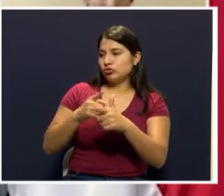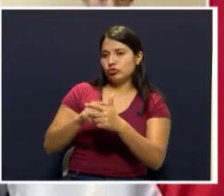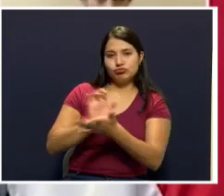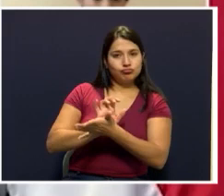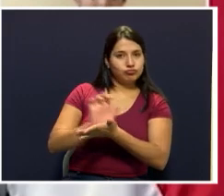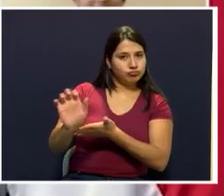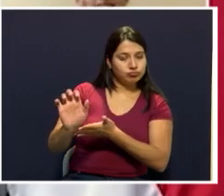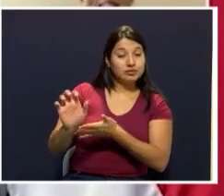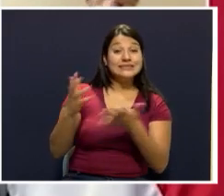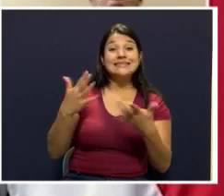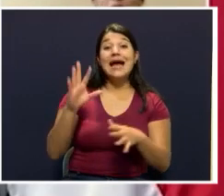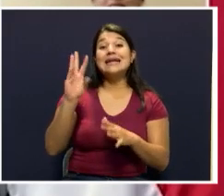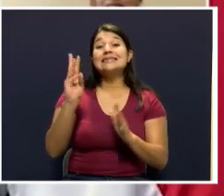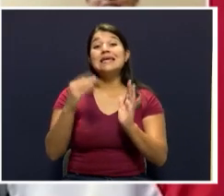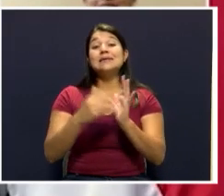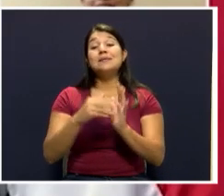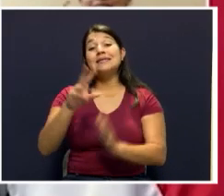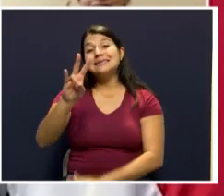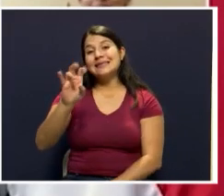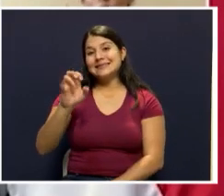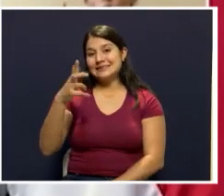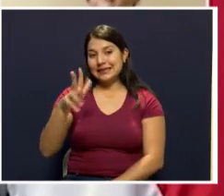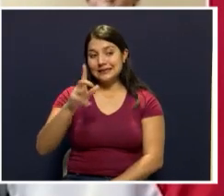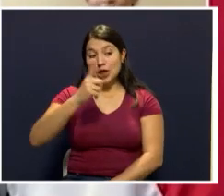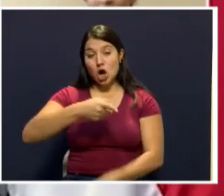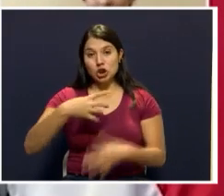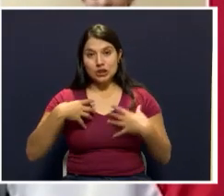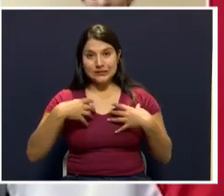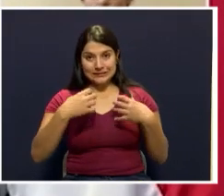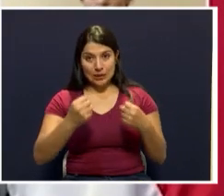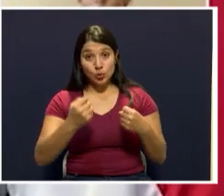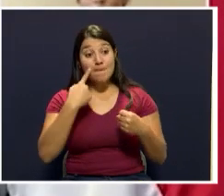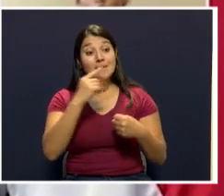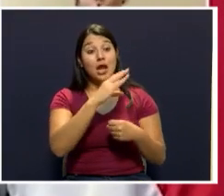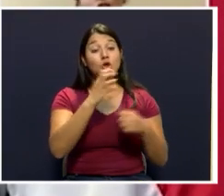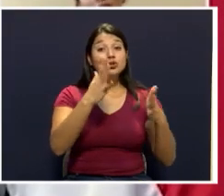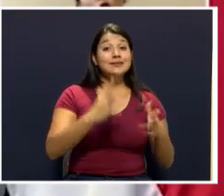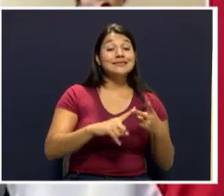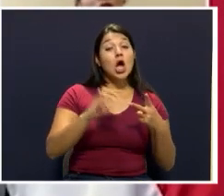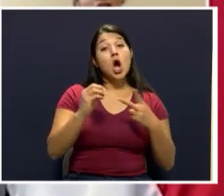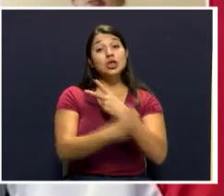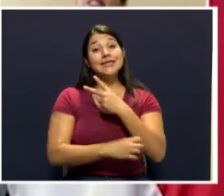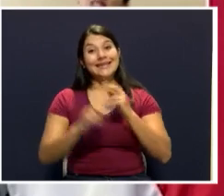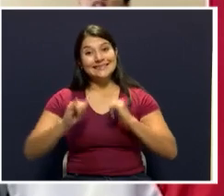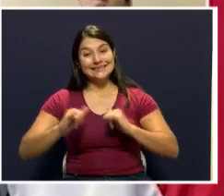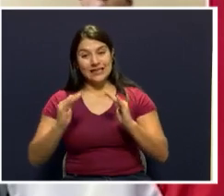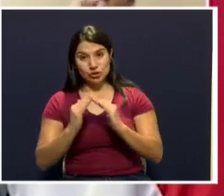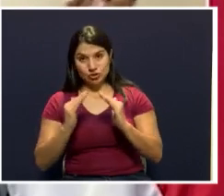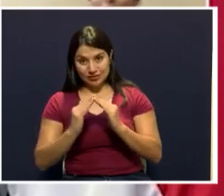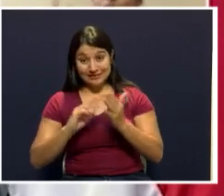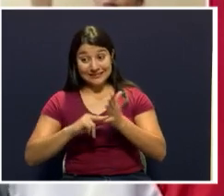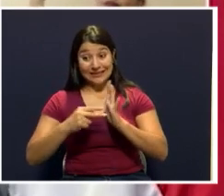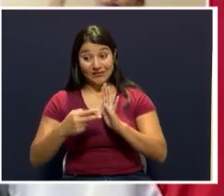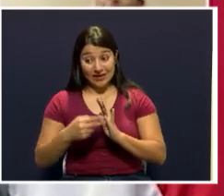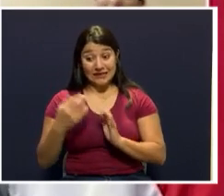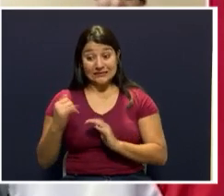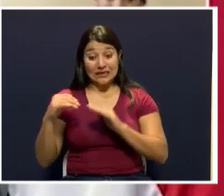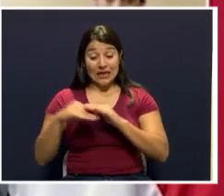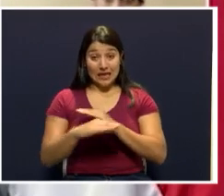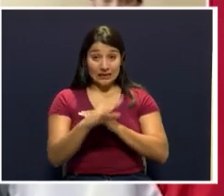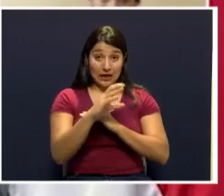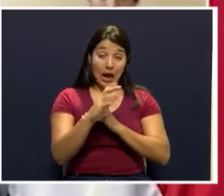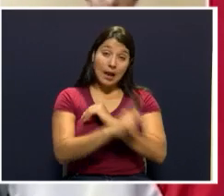girado 6.713 órdenes sanitarias a costarricenses o residentes. Esto es que cuando estas personas ingresan al país, se les da una